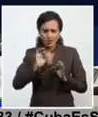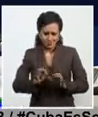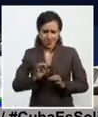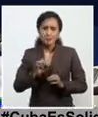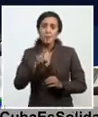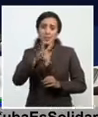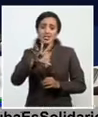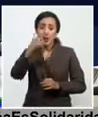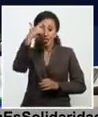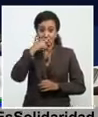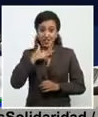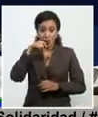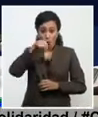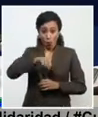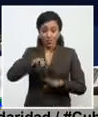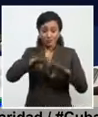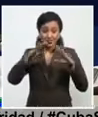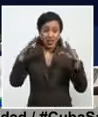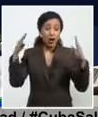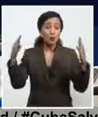el mundo